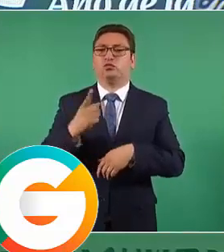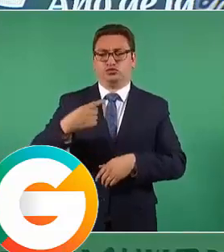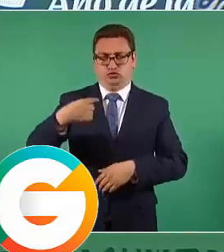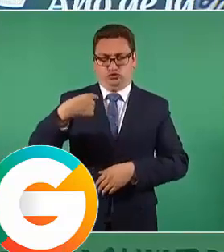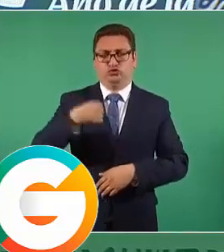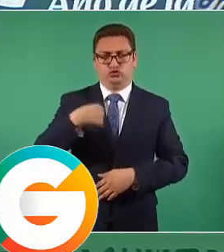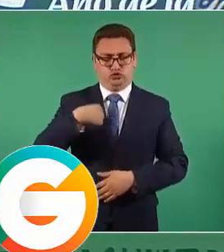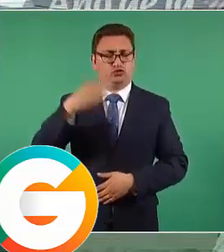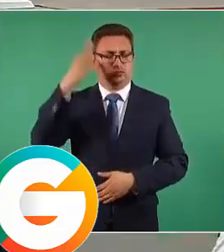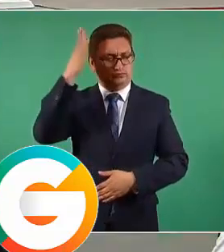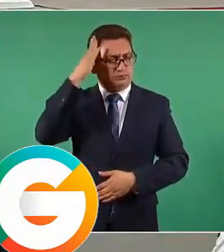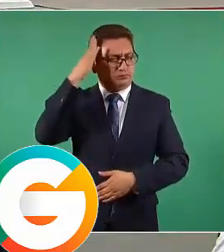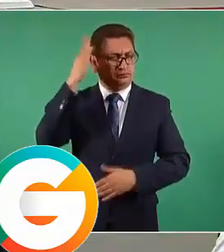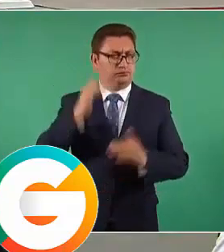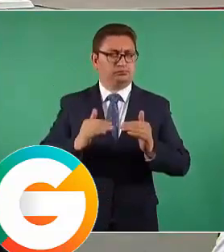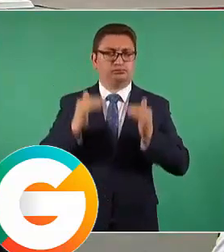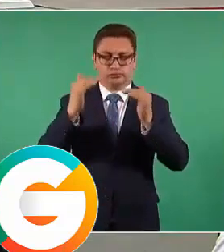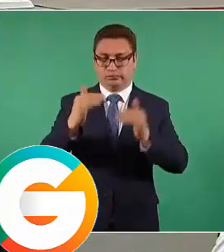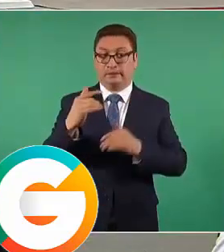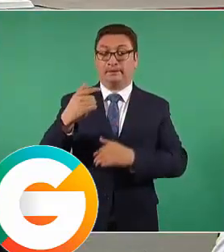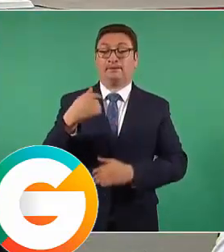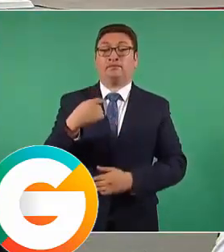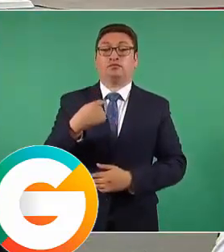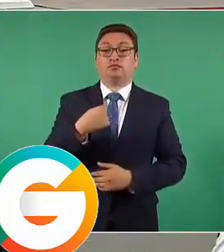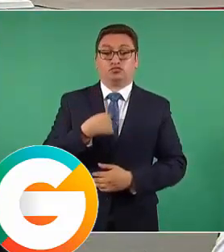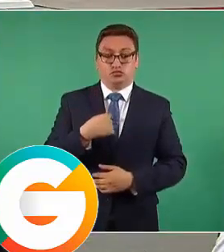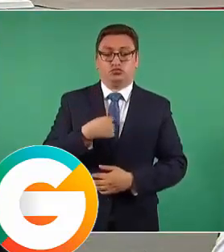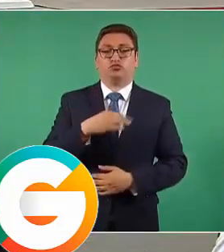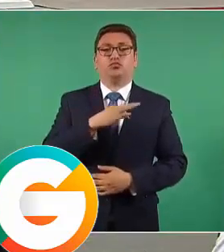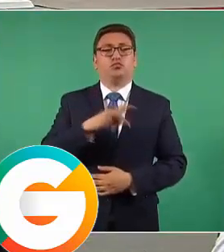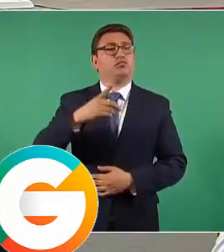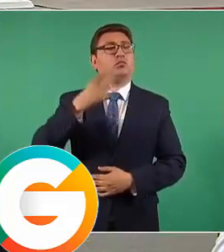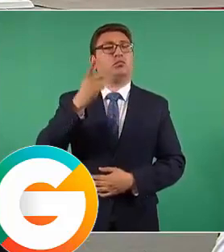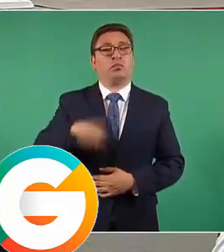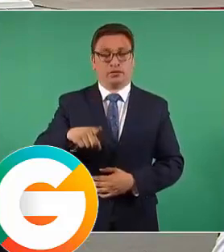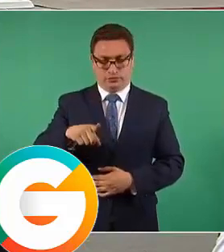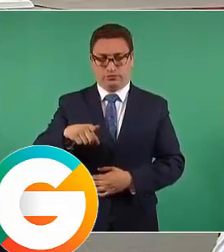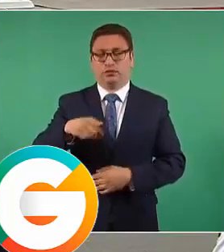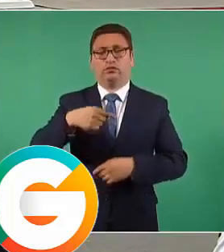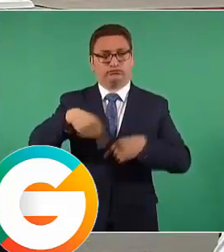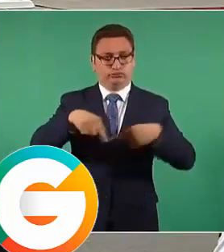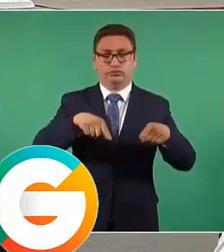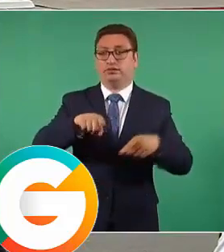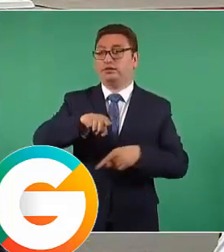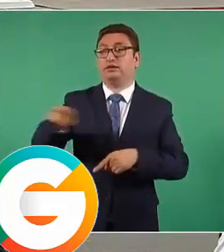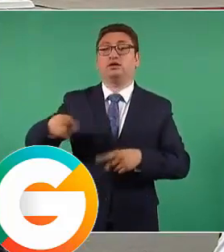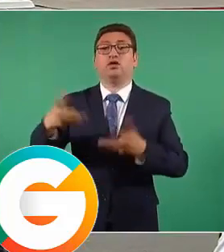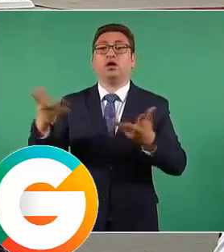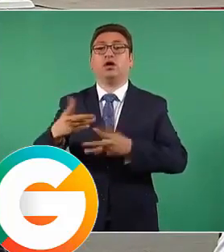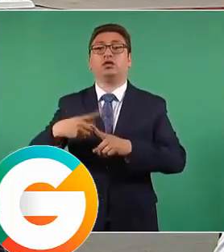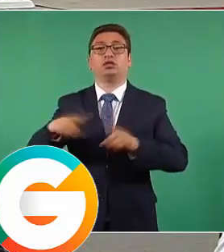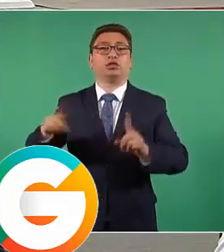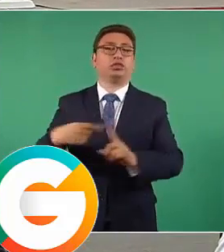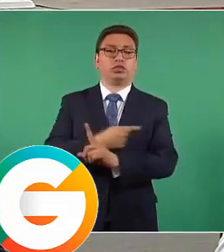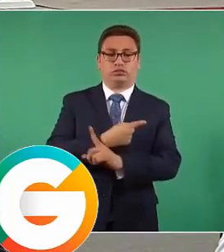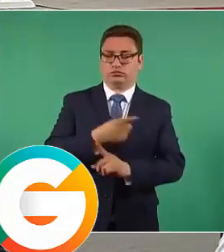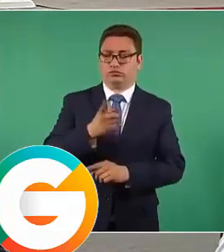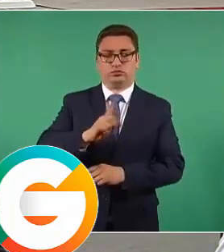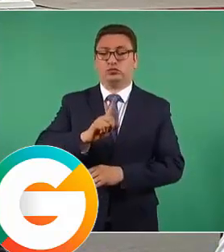de las Fuerzas Armadas, podría yo estar dando indicaciones y ellos haciendo otra cosa. Pues